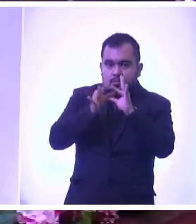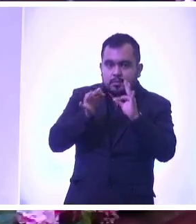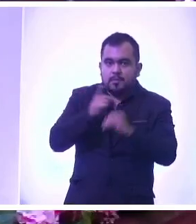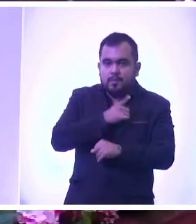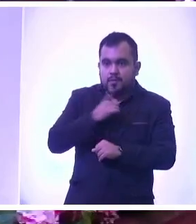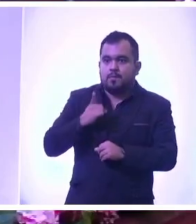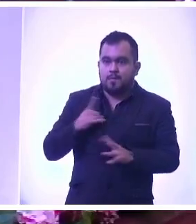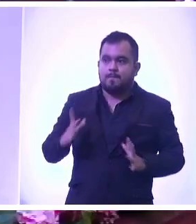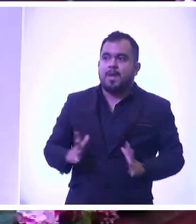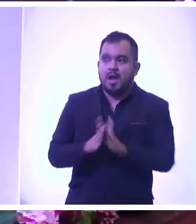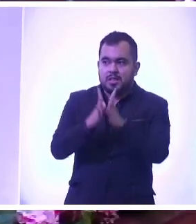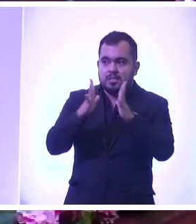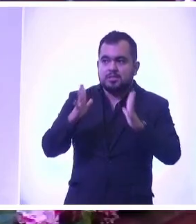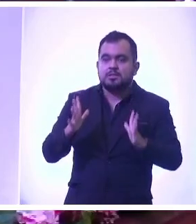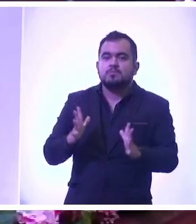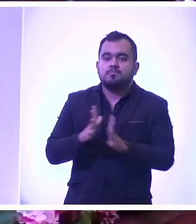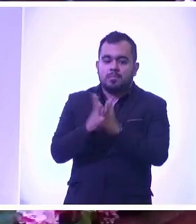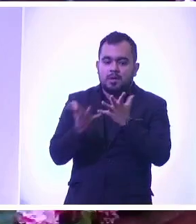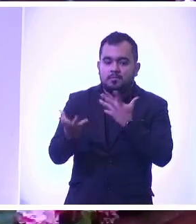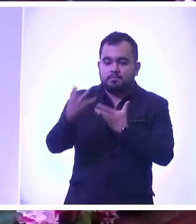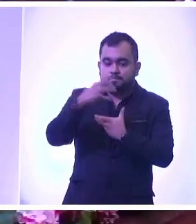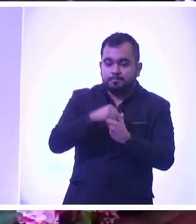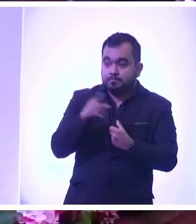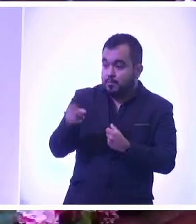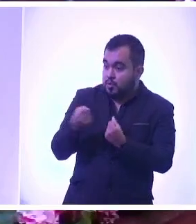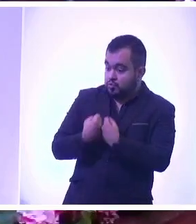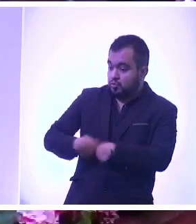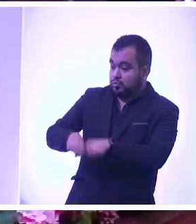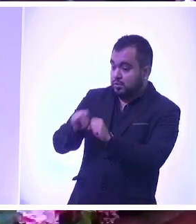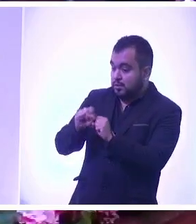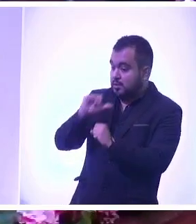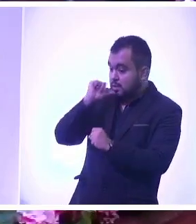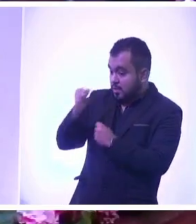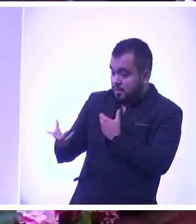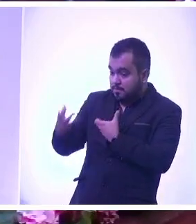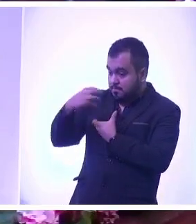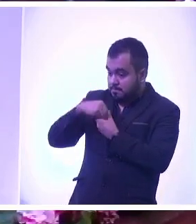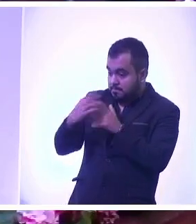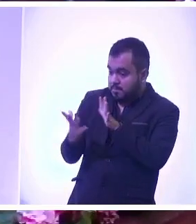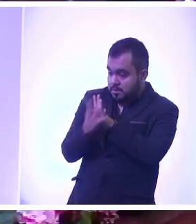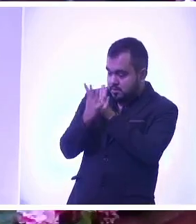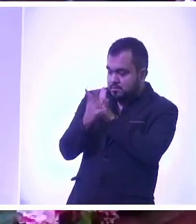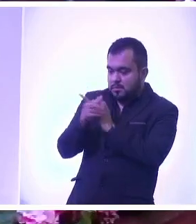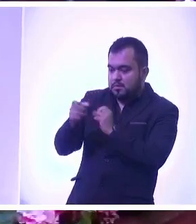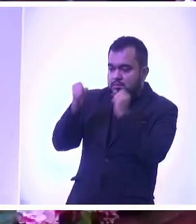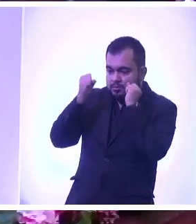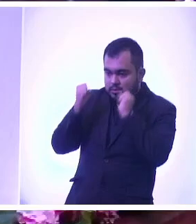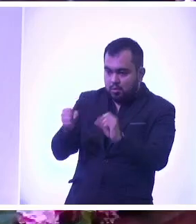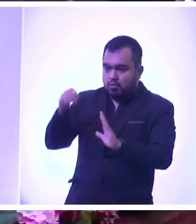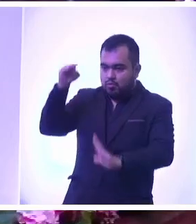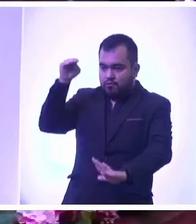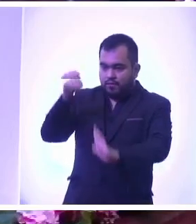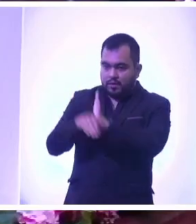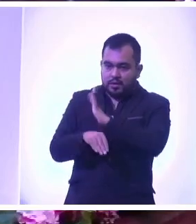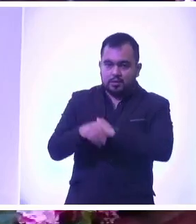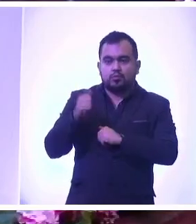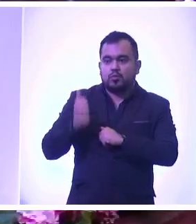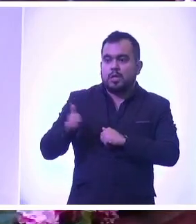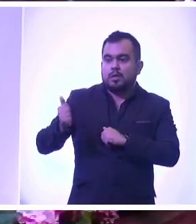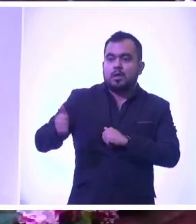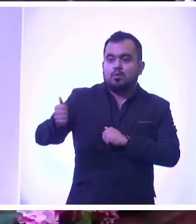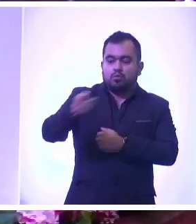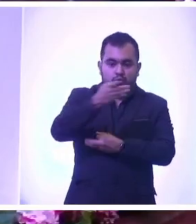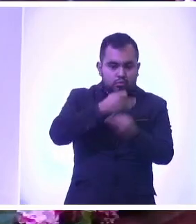miedo de participar una sociedad que no participa está destinada al fracaso al 100% todos y cada uno Tenemos la